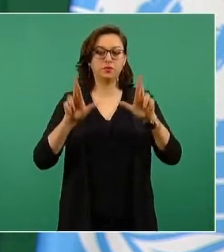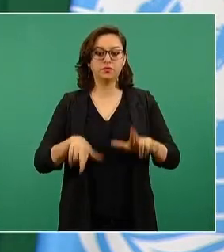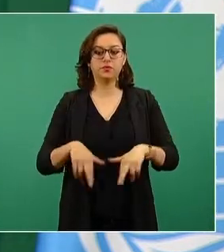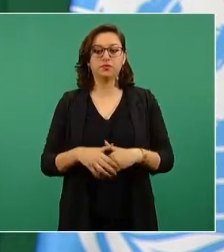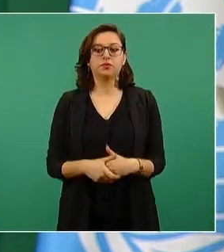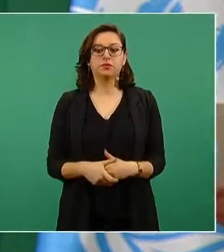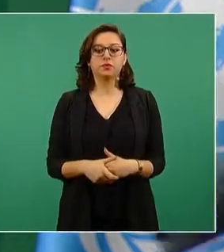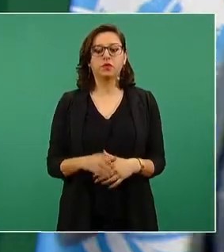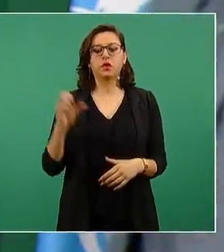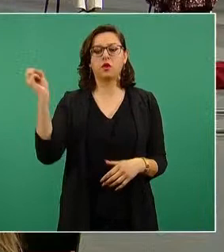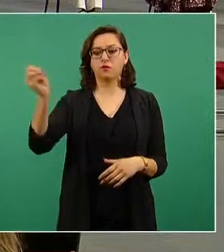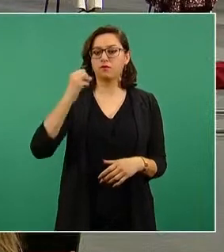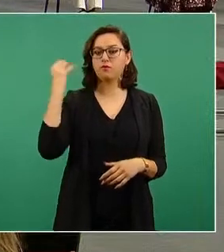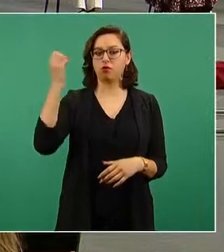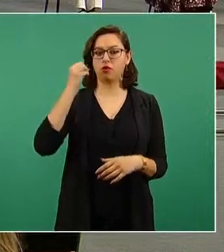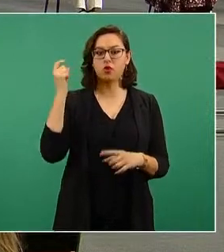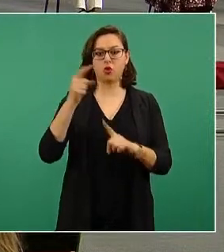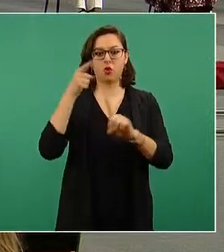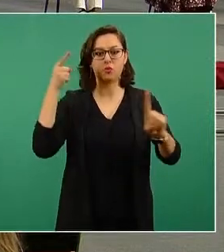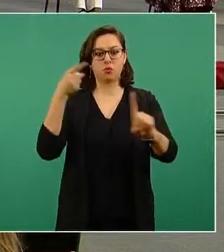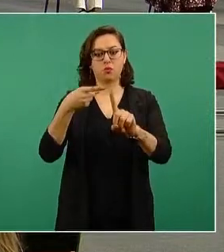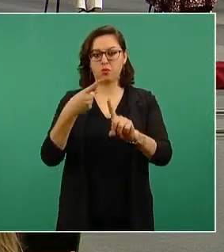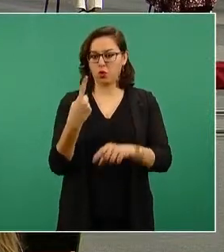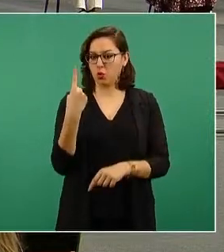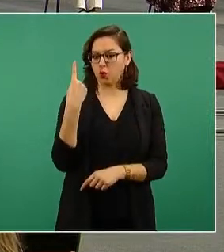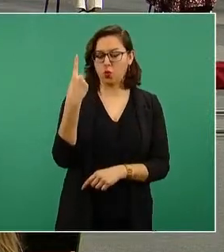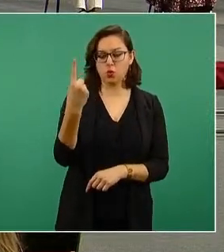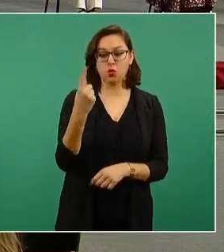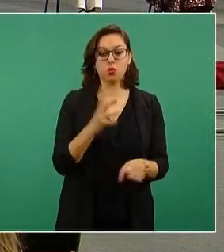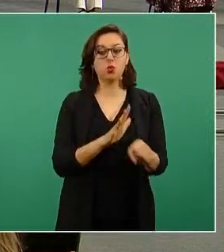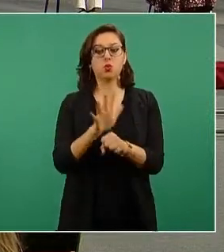foro tiene un solo objetivo, que es acelerar todas las